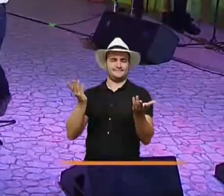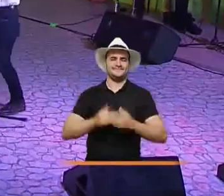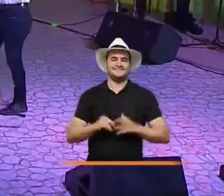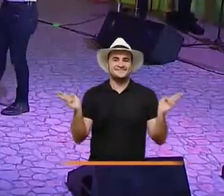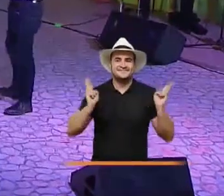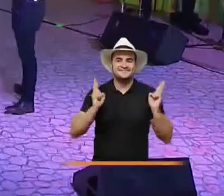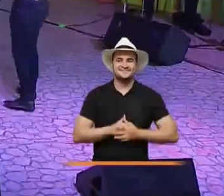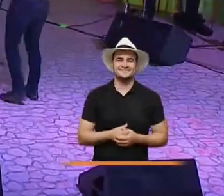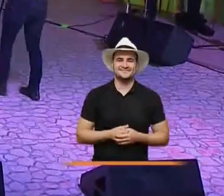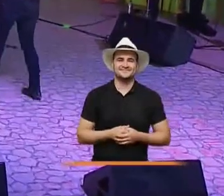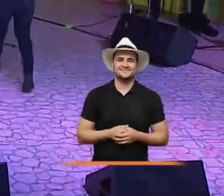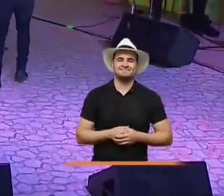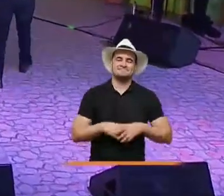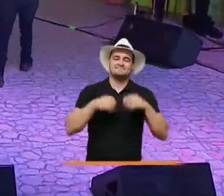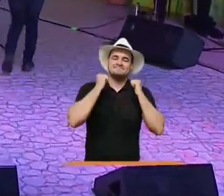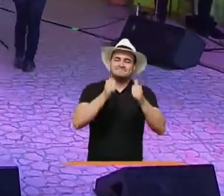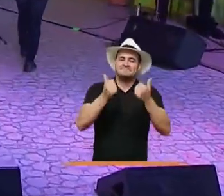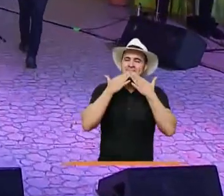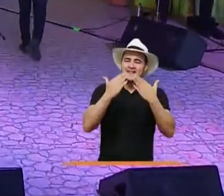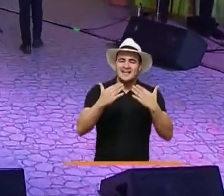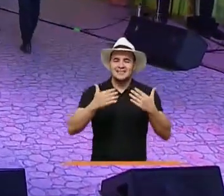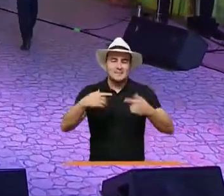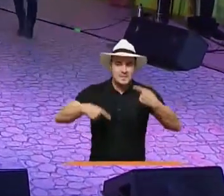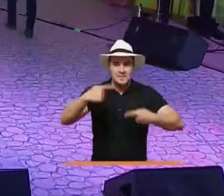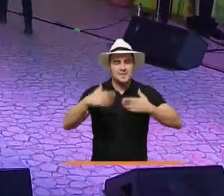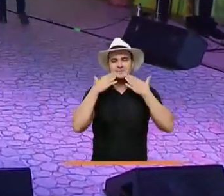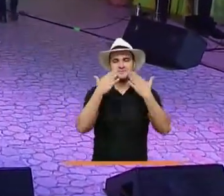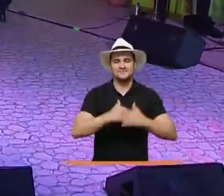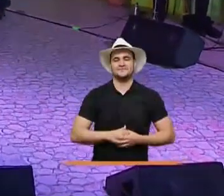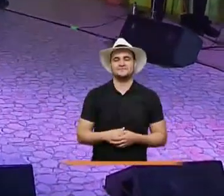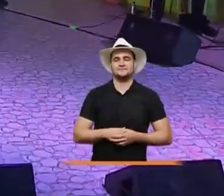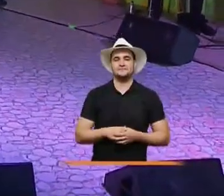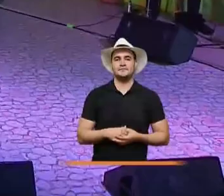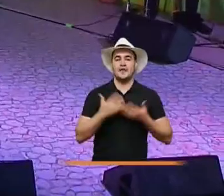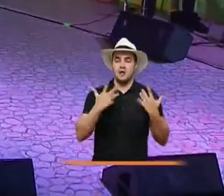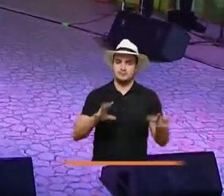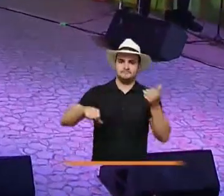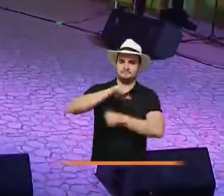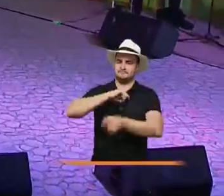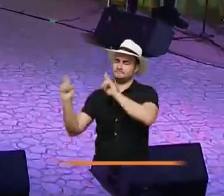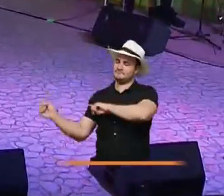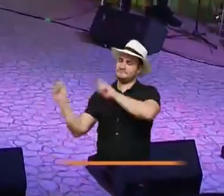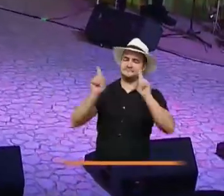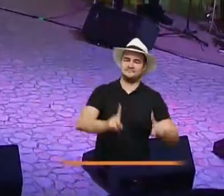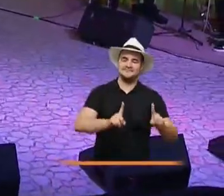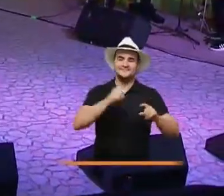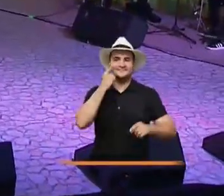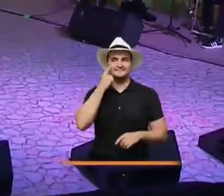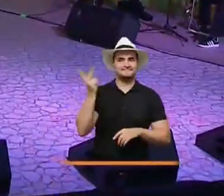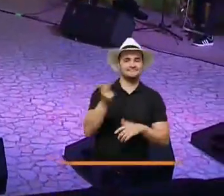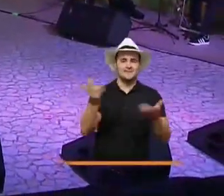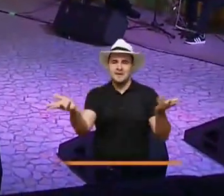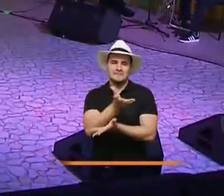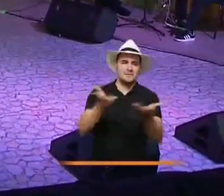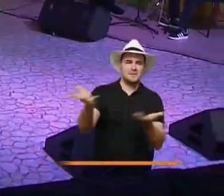suena para gracias a ustedes probadores y es el momento entonces de llamar a aldo y a mecato para que vengan